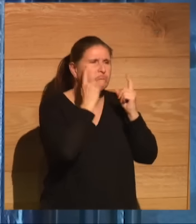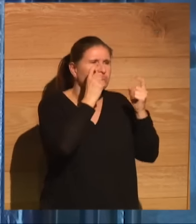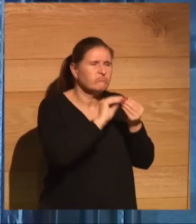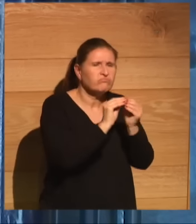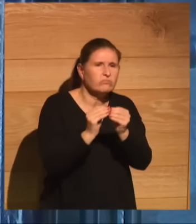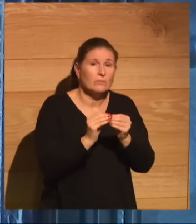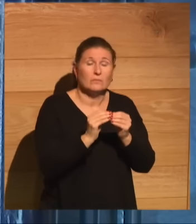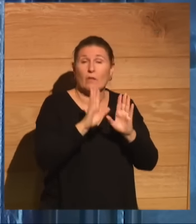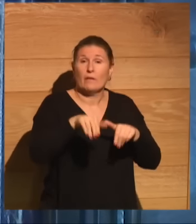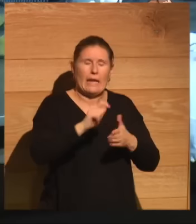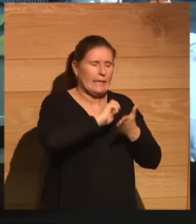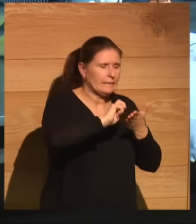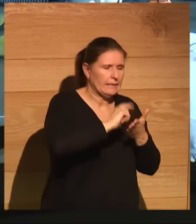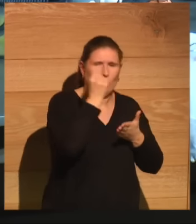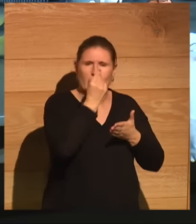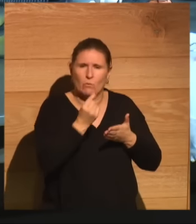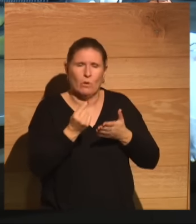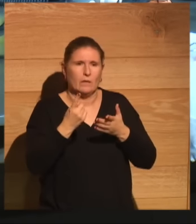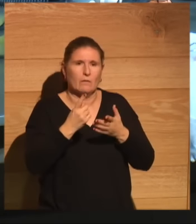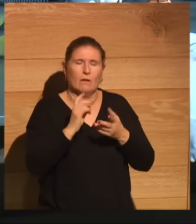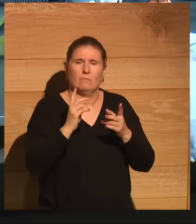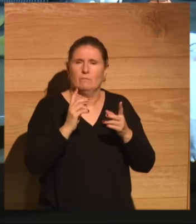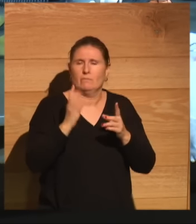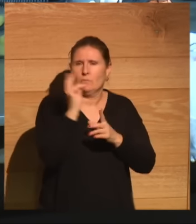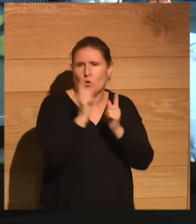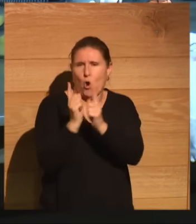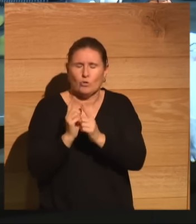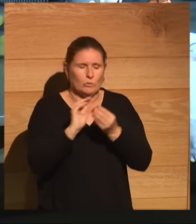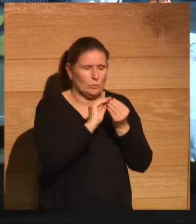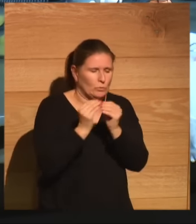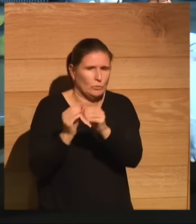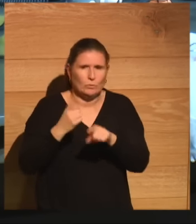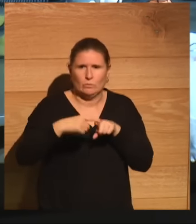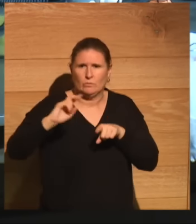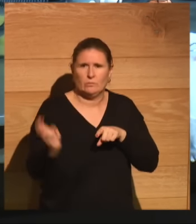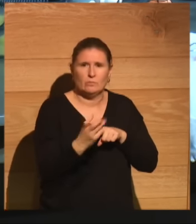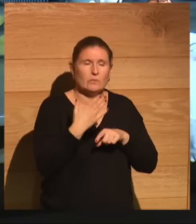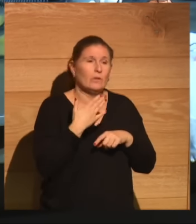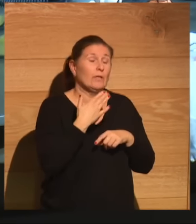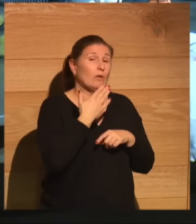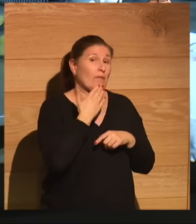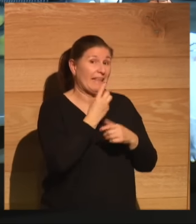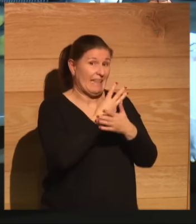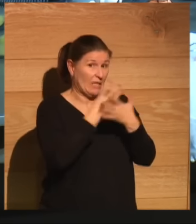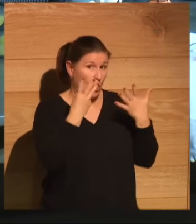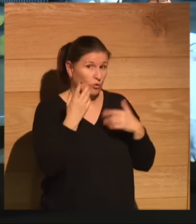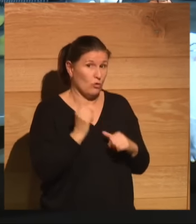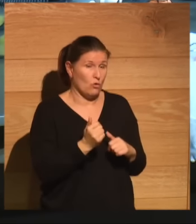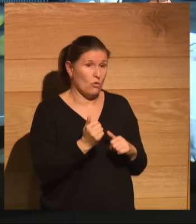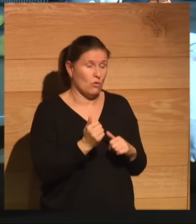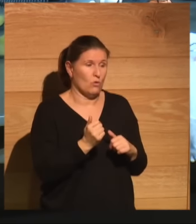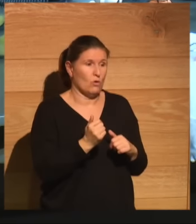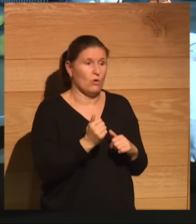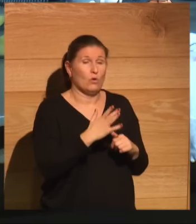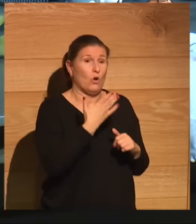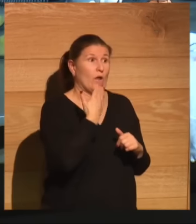se pone a hacer cosas, efectivamente, se pone a hacer esos cortos, y en 1976, o sea, cuando tiene 18 añitos, hemos hablado que los primeros cortos los hace